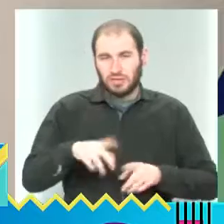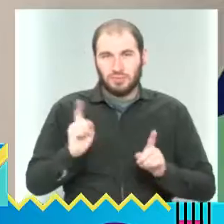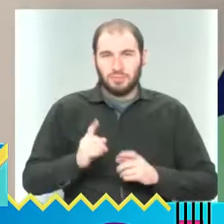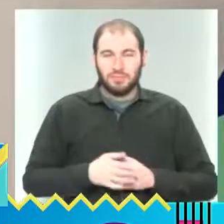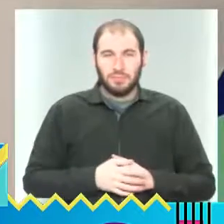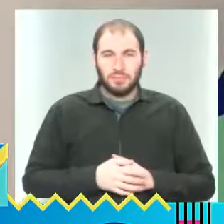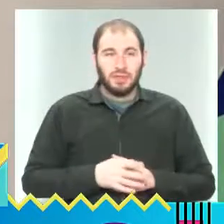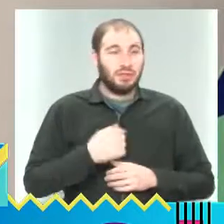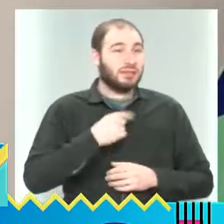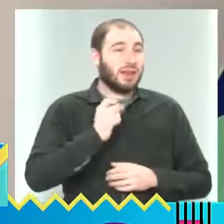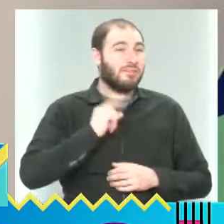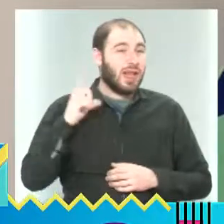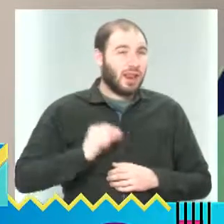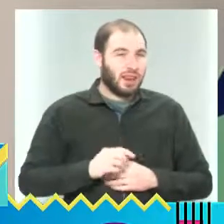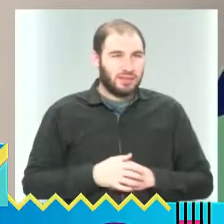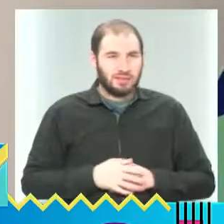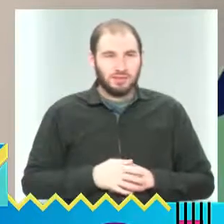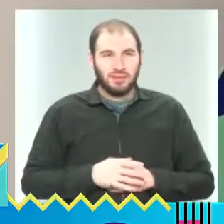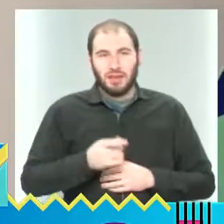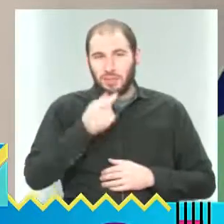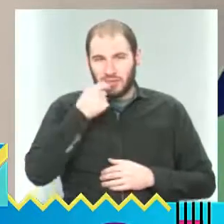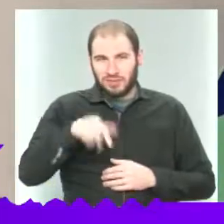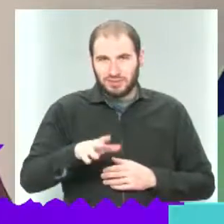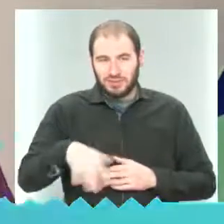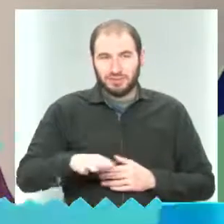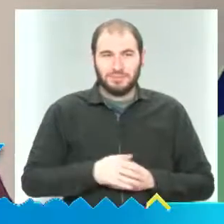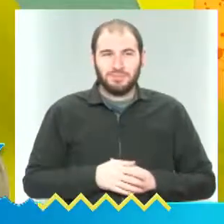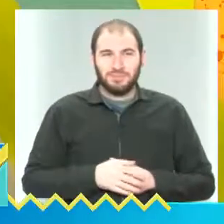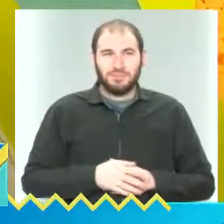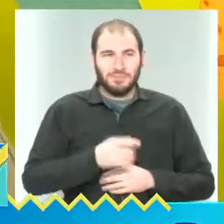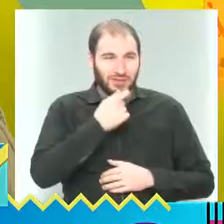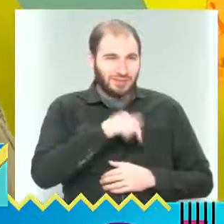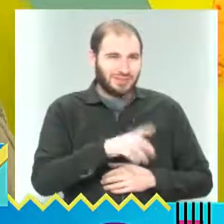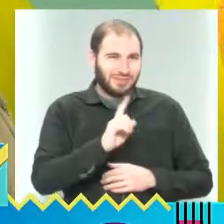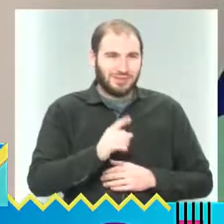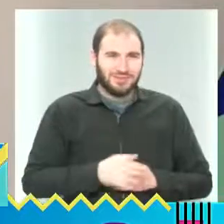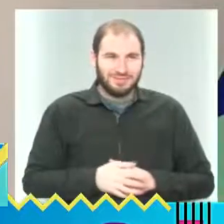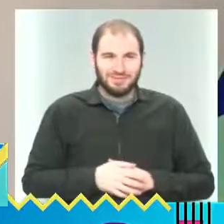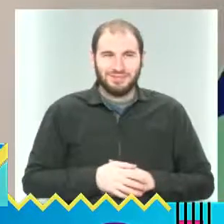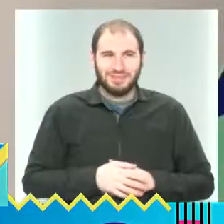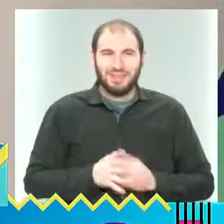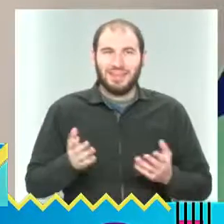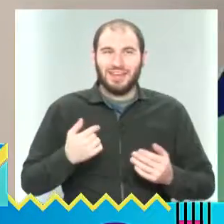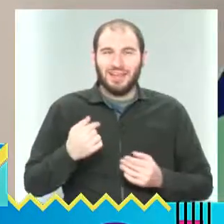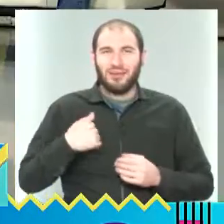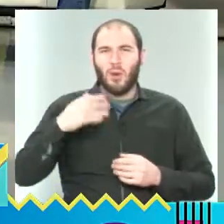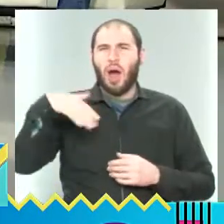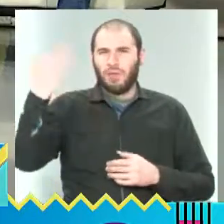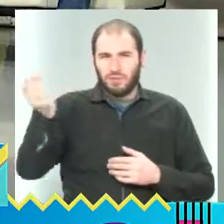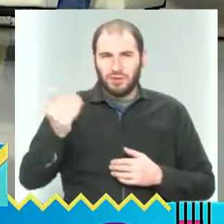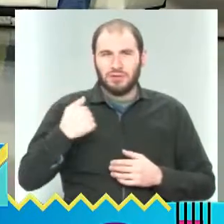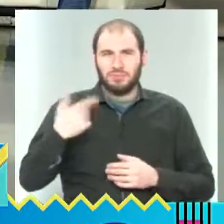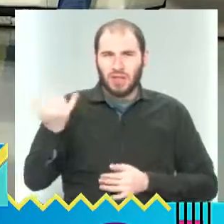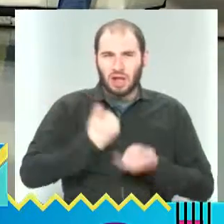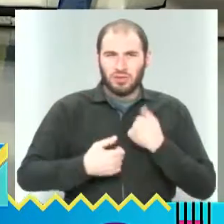¿verdad? En San Rafael. San Rafael. No, en Mendoza. Sí, No en Mendoza. no en Mendoza, no en Mendoza, claro. No, sí, está bien. Lo que pasa es que estuviste mucho afuera, por eso una vez me